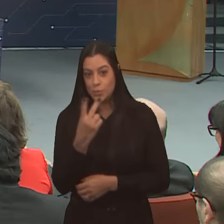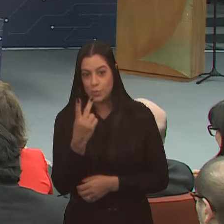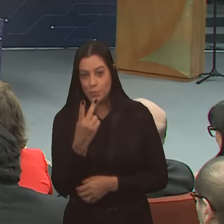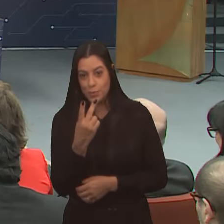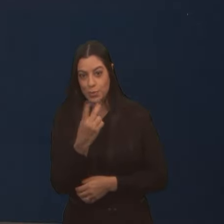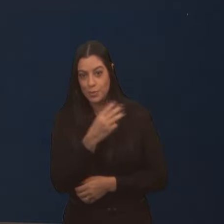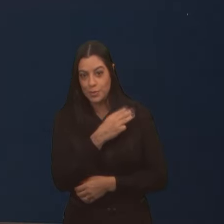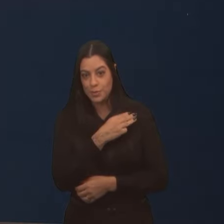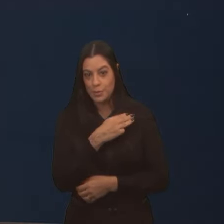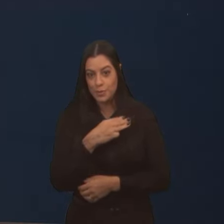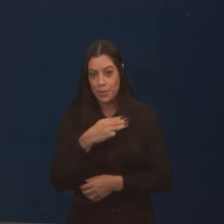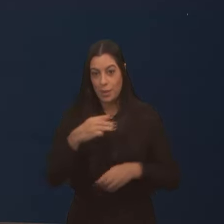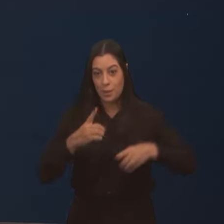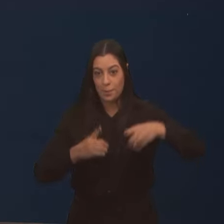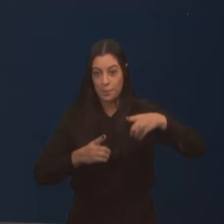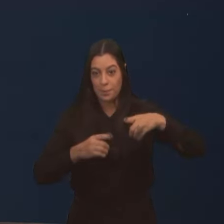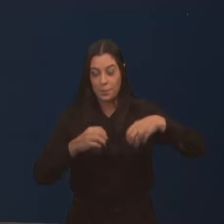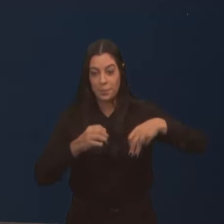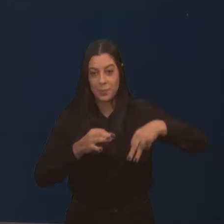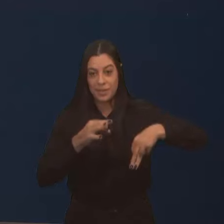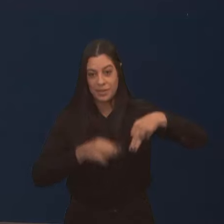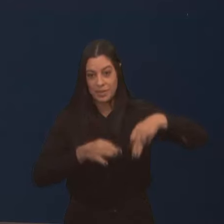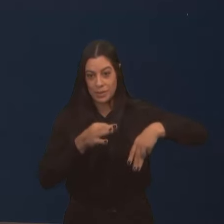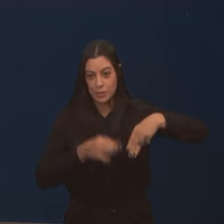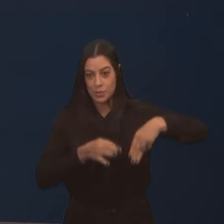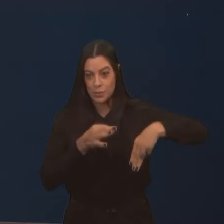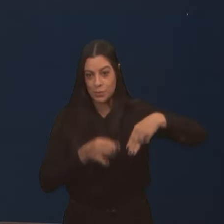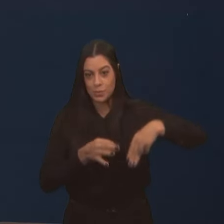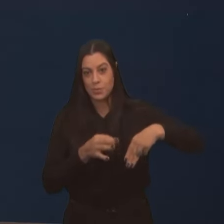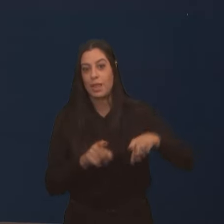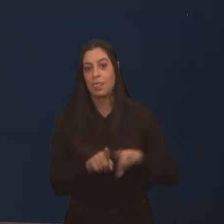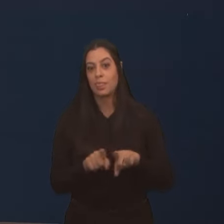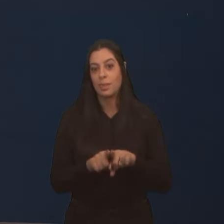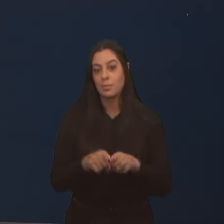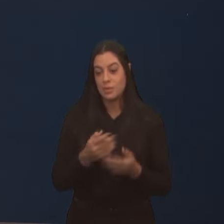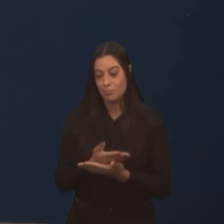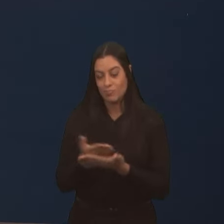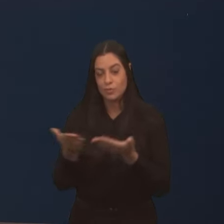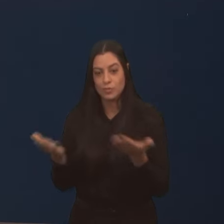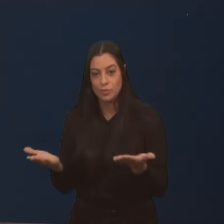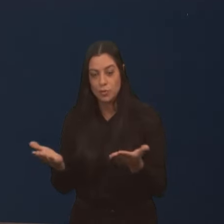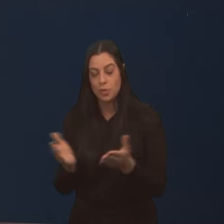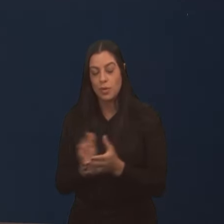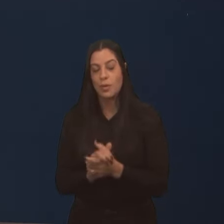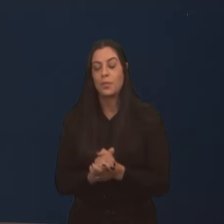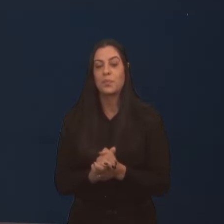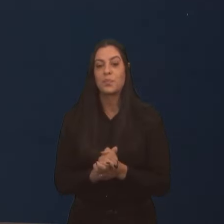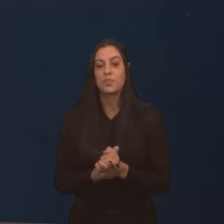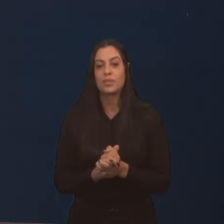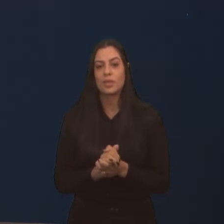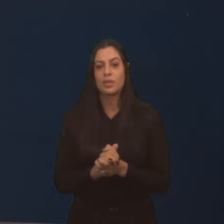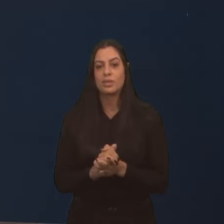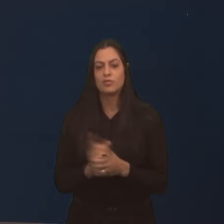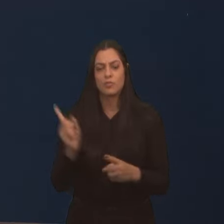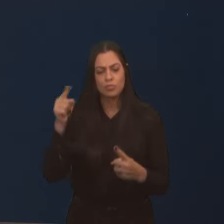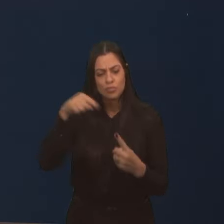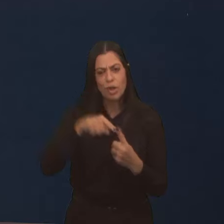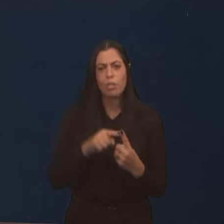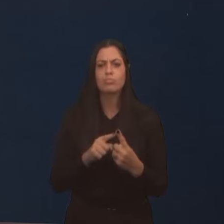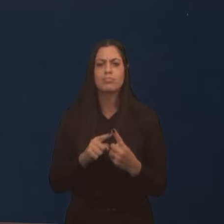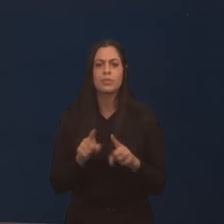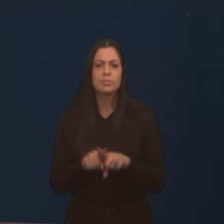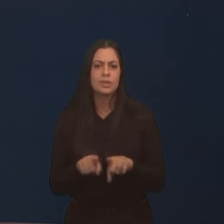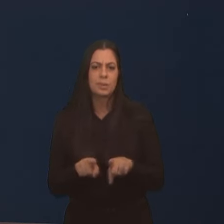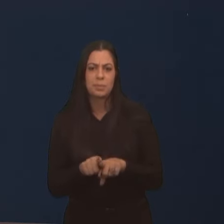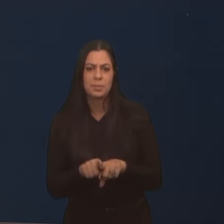los dos ministros que ya se refirieron a todas las personas y a las autoridades acá presentes. Y voy directamente